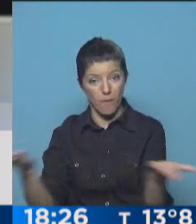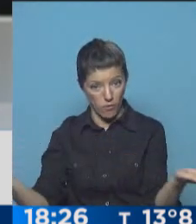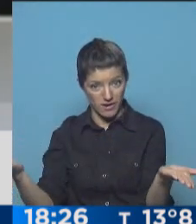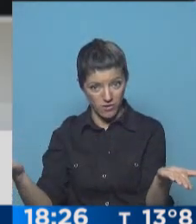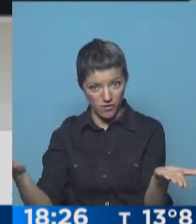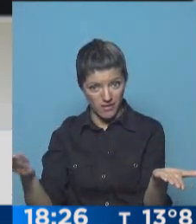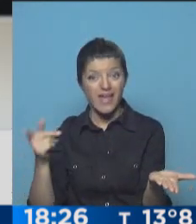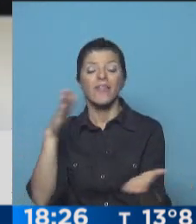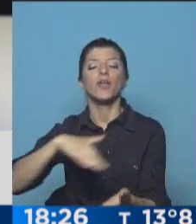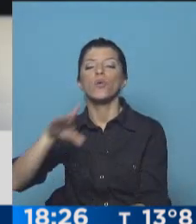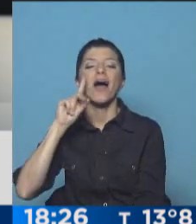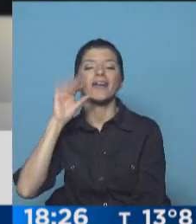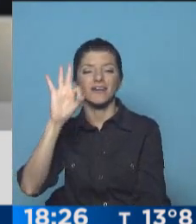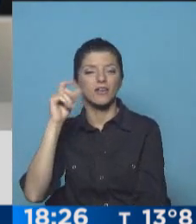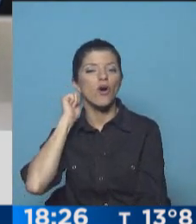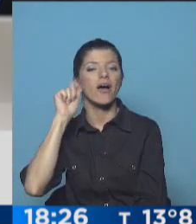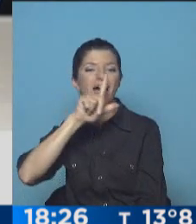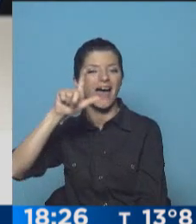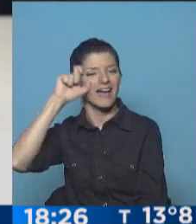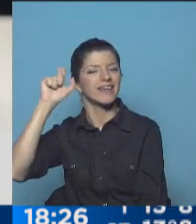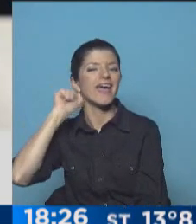de Río Gallegos.